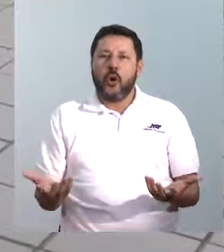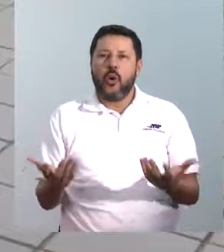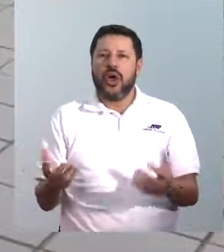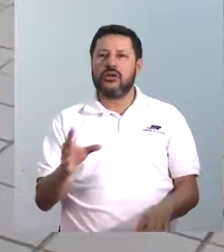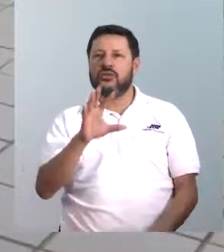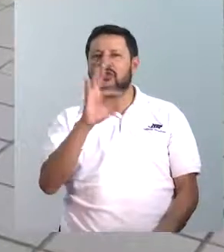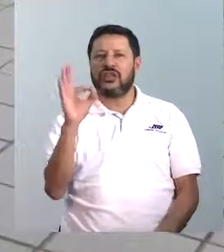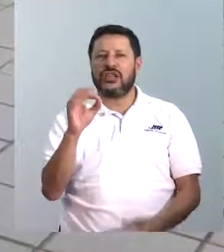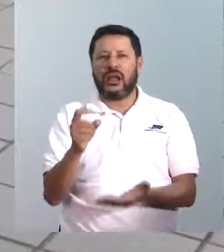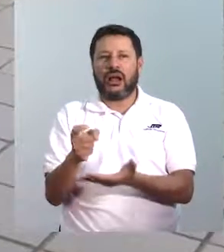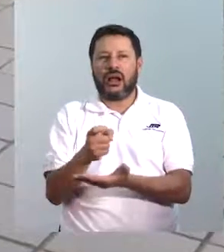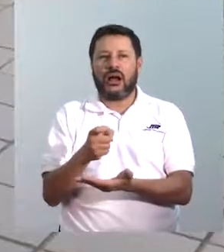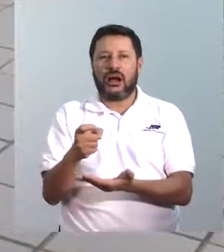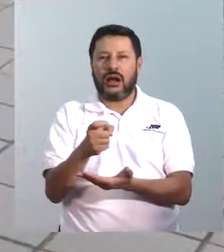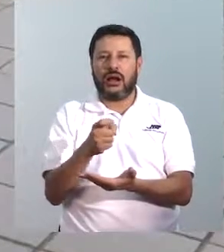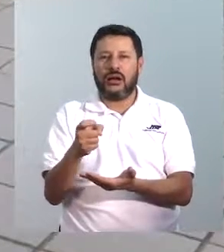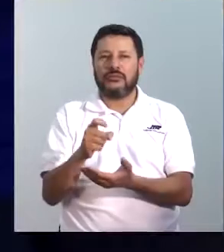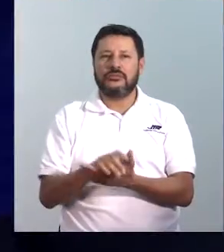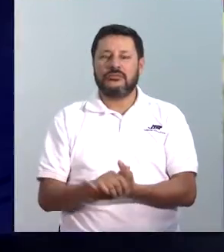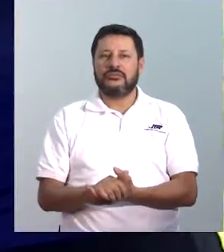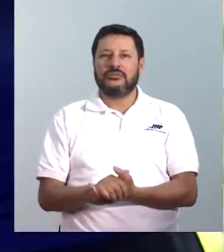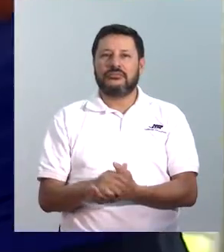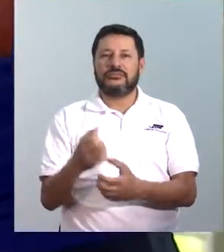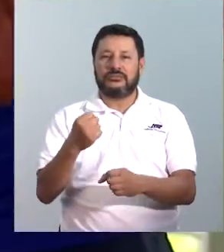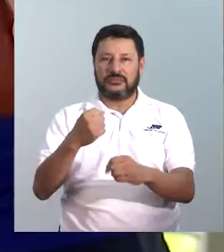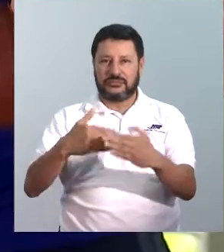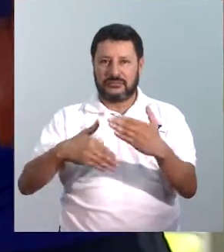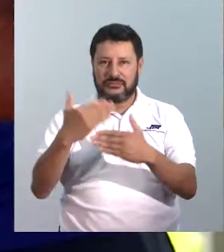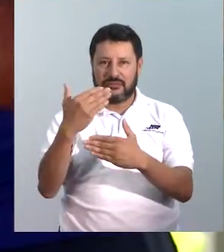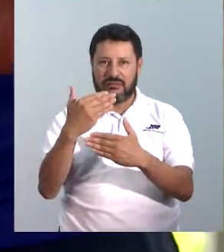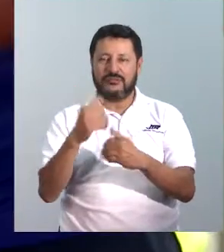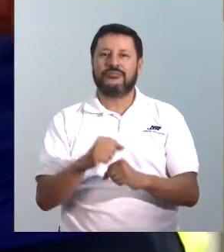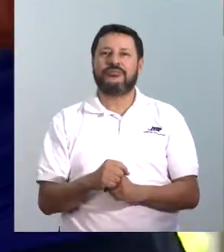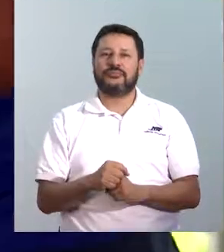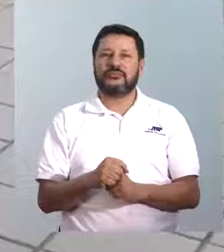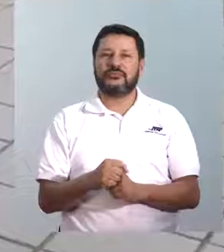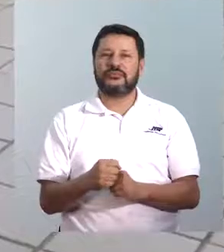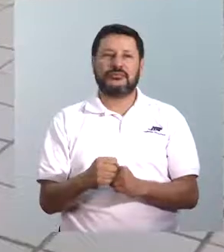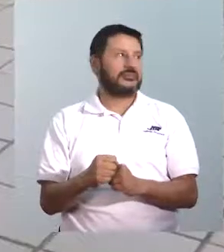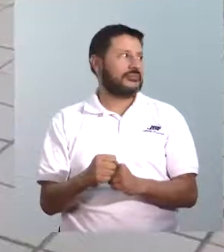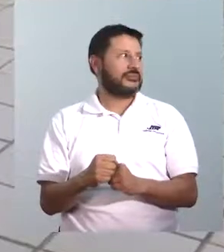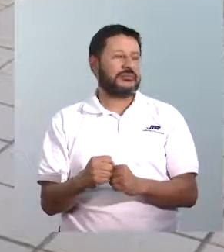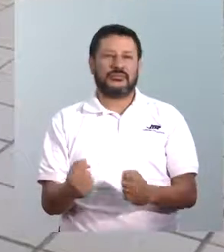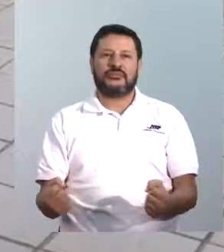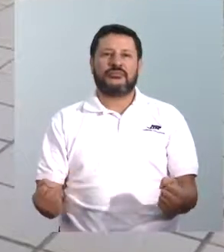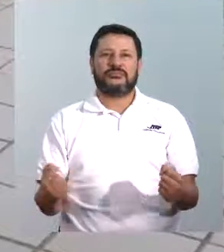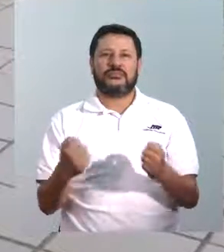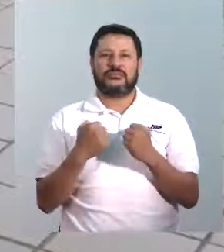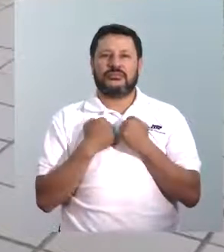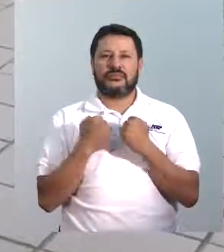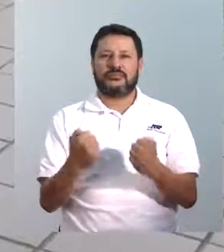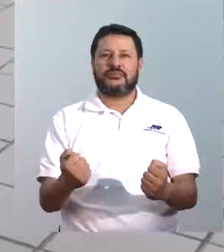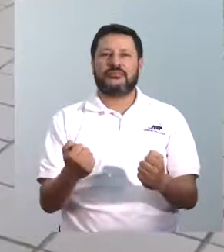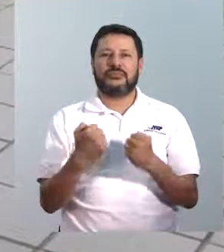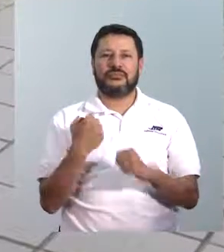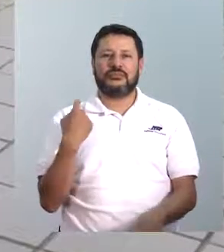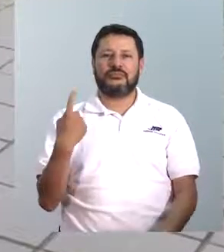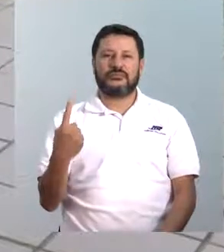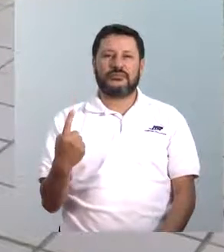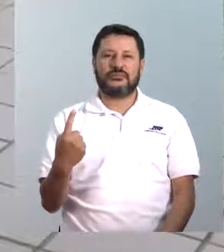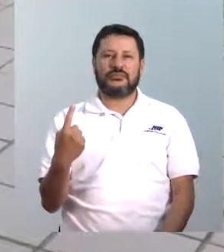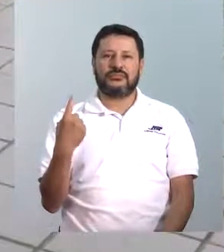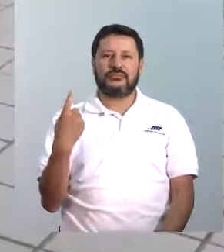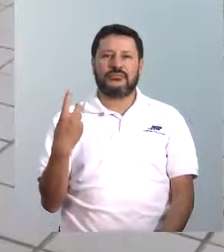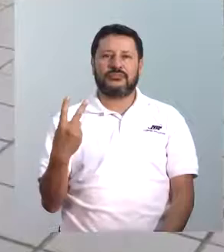más o menos unos 500 gramos o una libra. Empezamos con nuestra primera serie, pegamos los brazos al tórax y